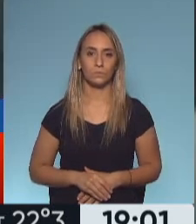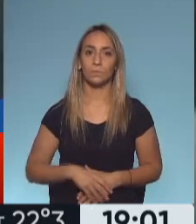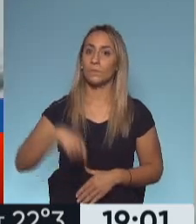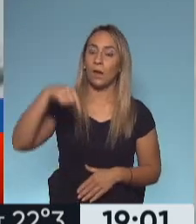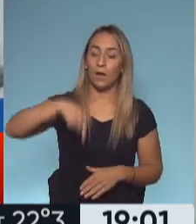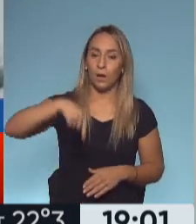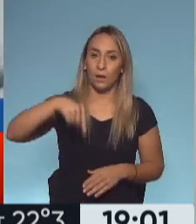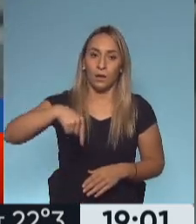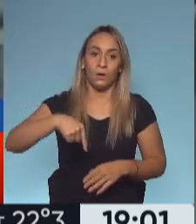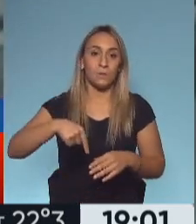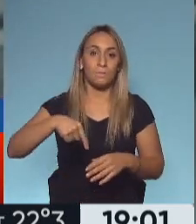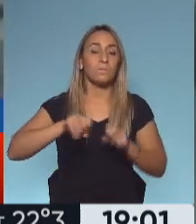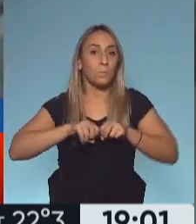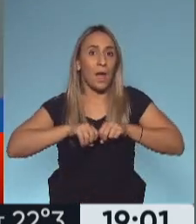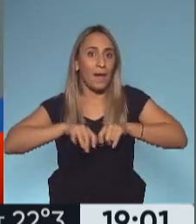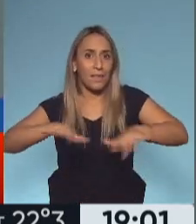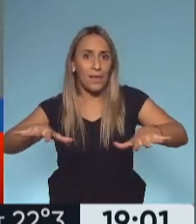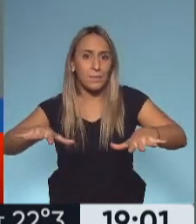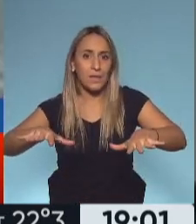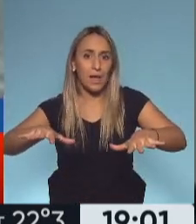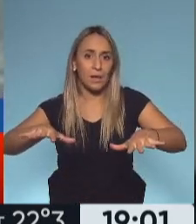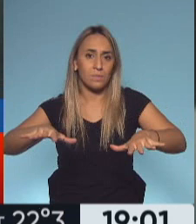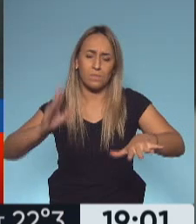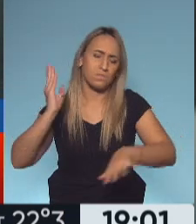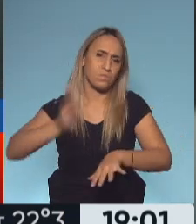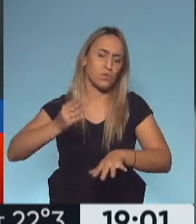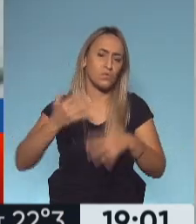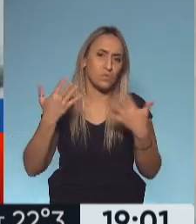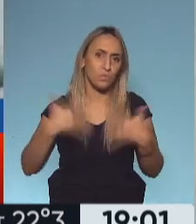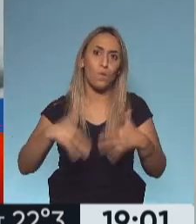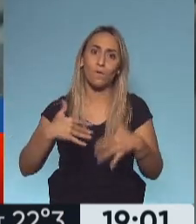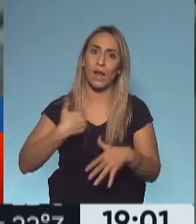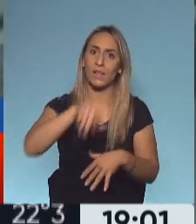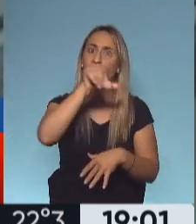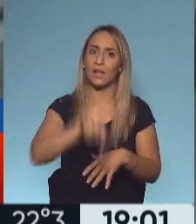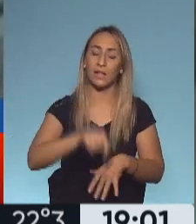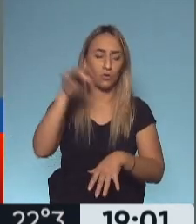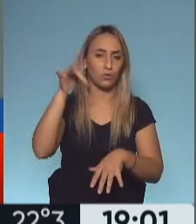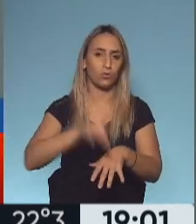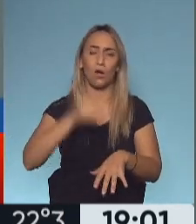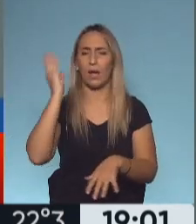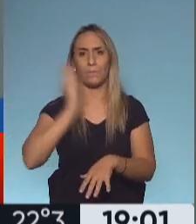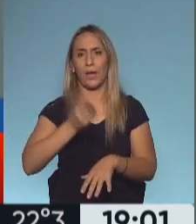Hoy, la pandemia golpea fuerte a la Argentina.